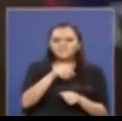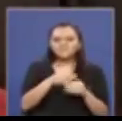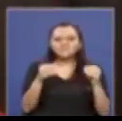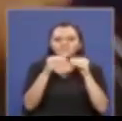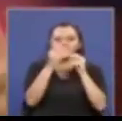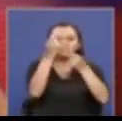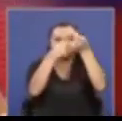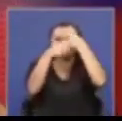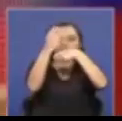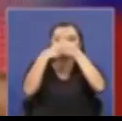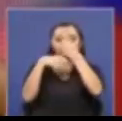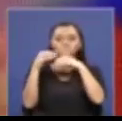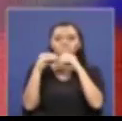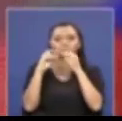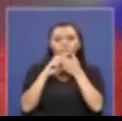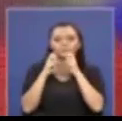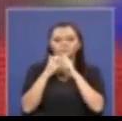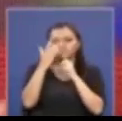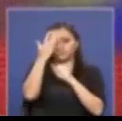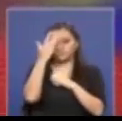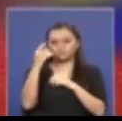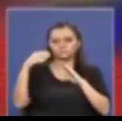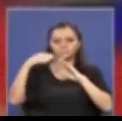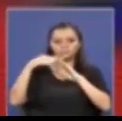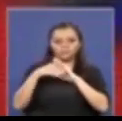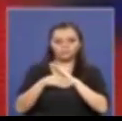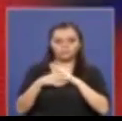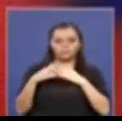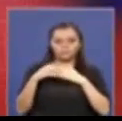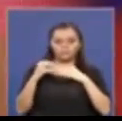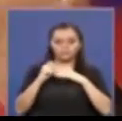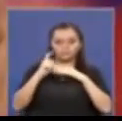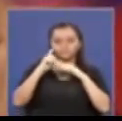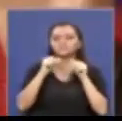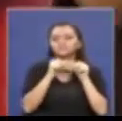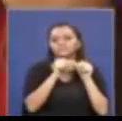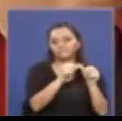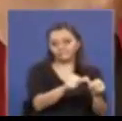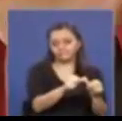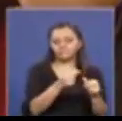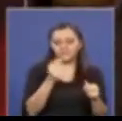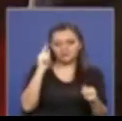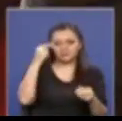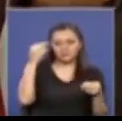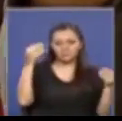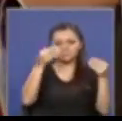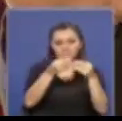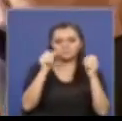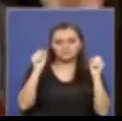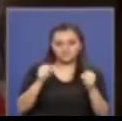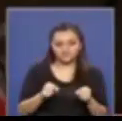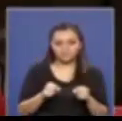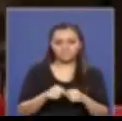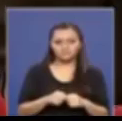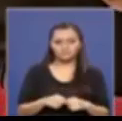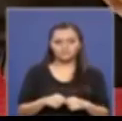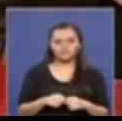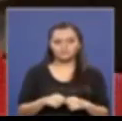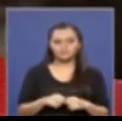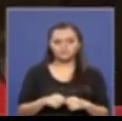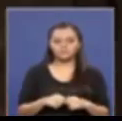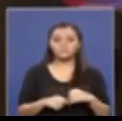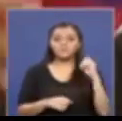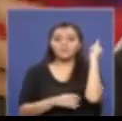sector exportador que está muy afectado por la apreciación del dólar, ¿no? Entonces, incluso a grandes sectores, a